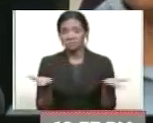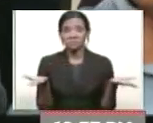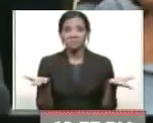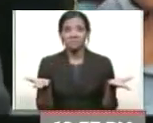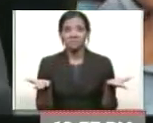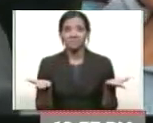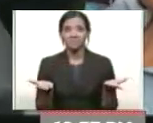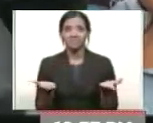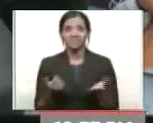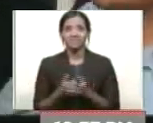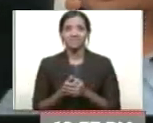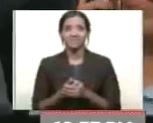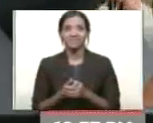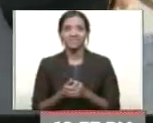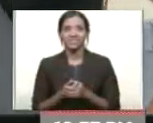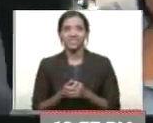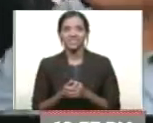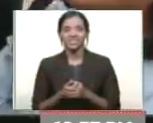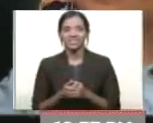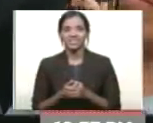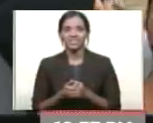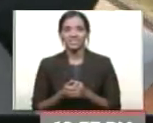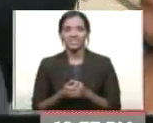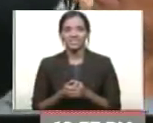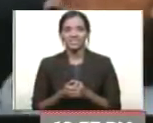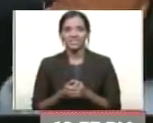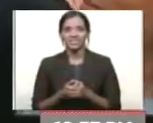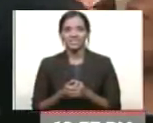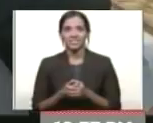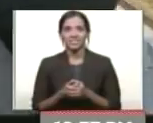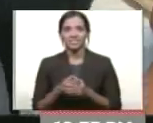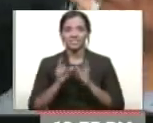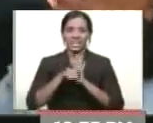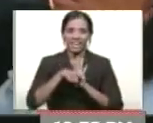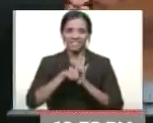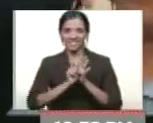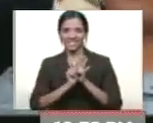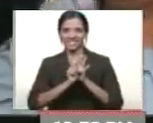ta ta. Ta ta ta ta.